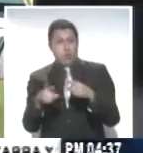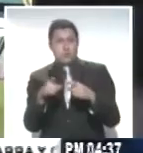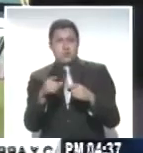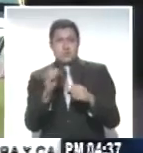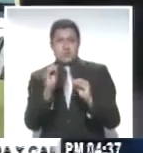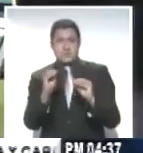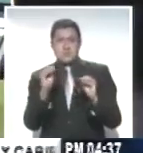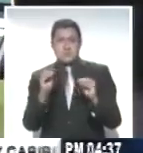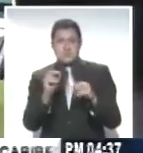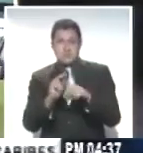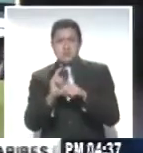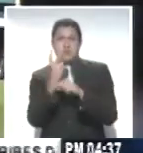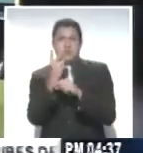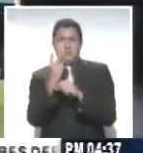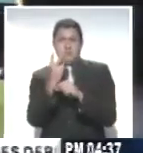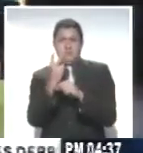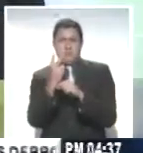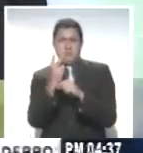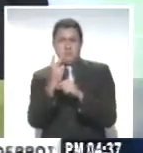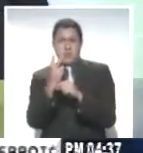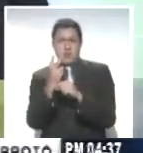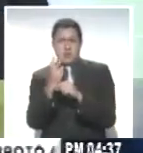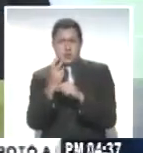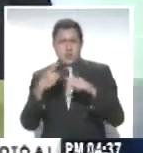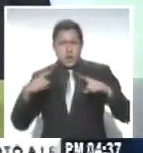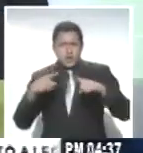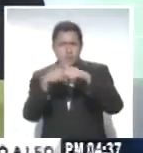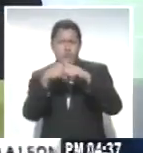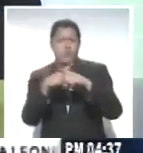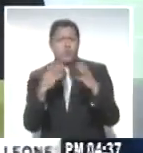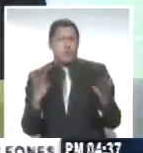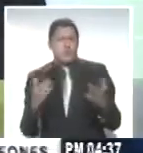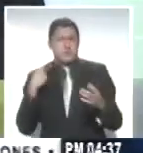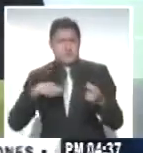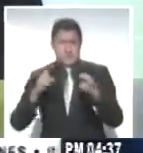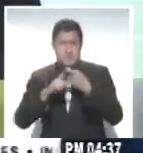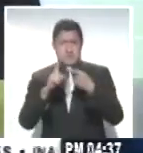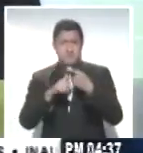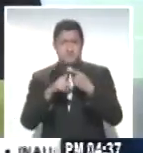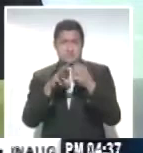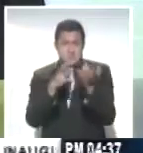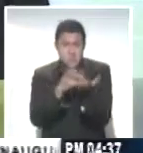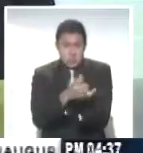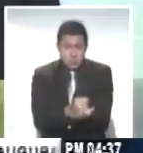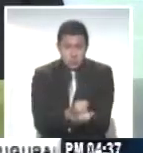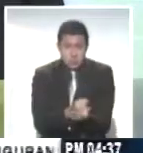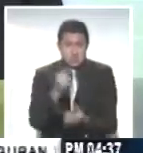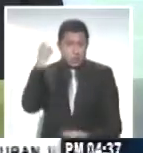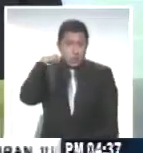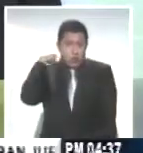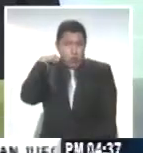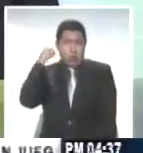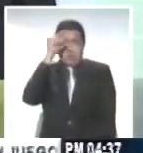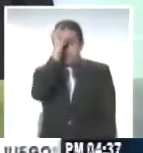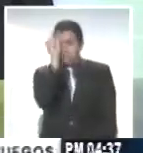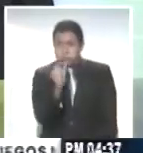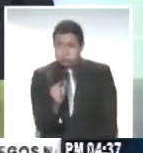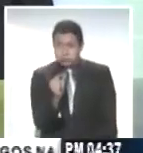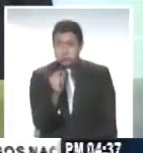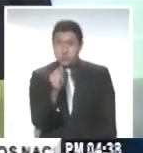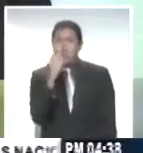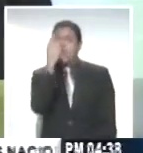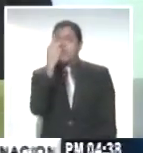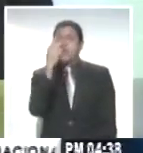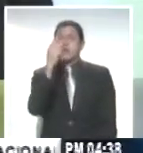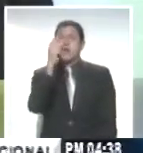nosotros llamamos doble cruz. ¿Qué es un doble cruz? Un doble cruz es cuando nosotros tenemos compresión de la columna cervical, una vértebra de